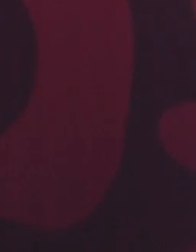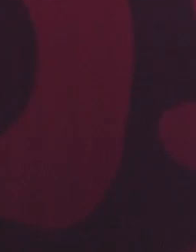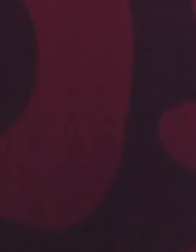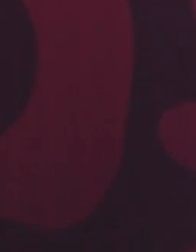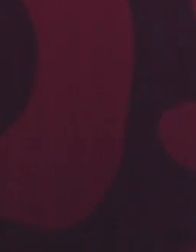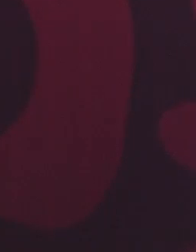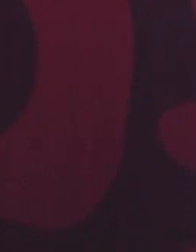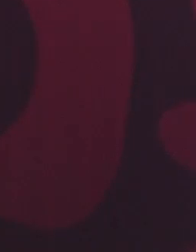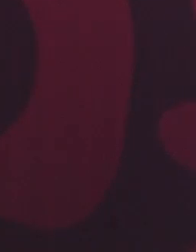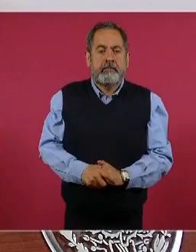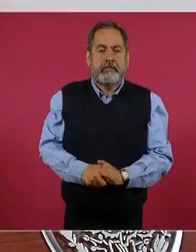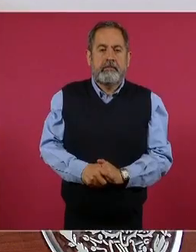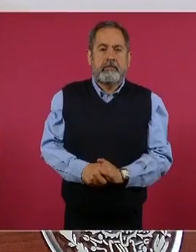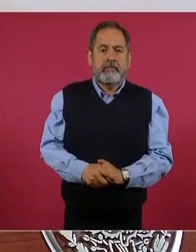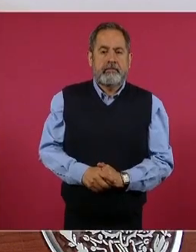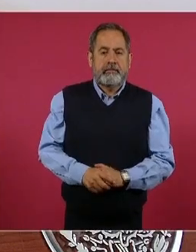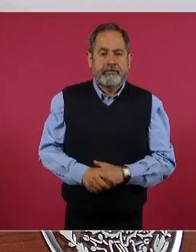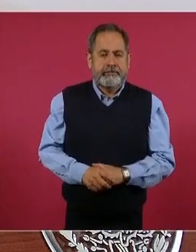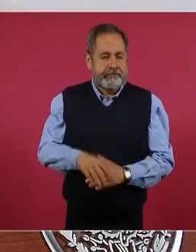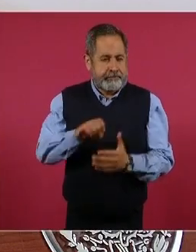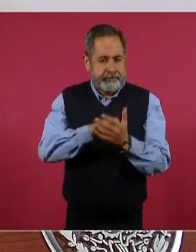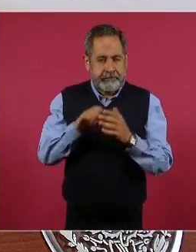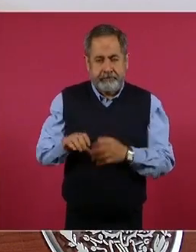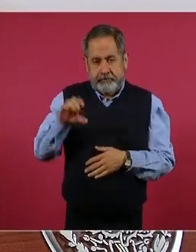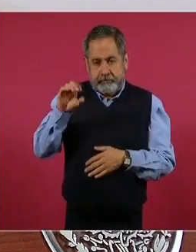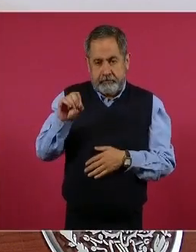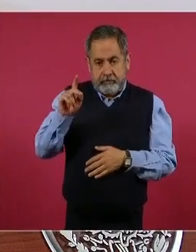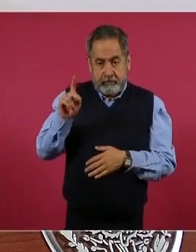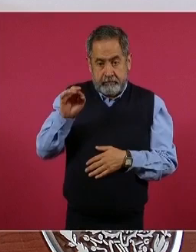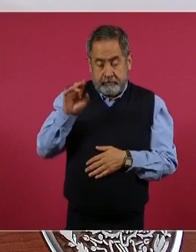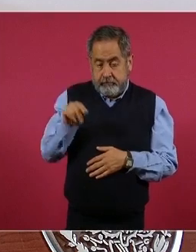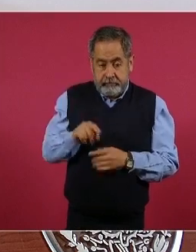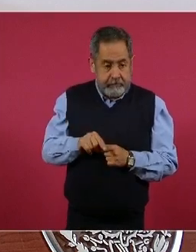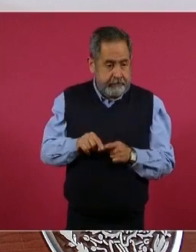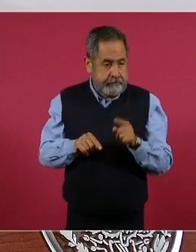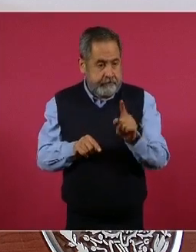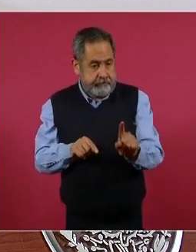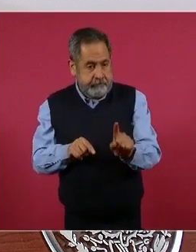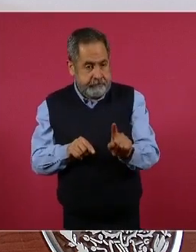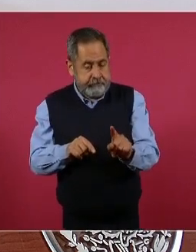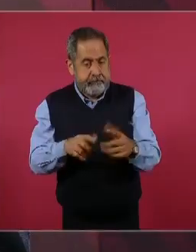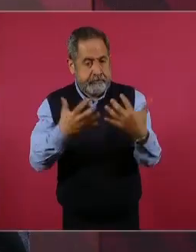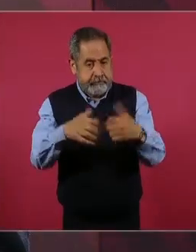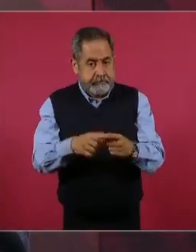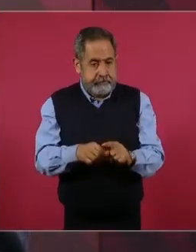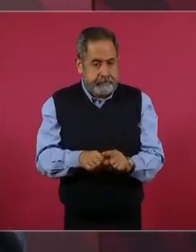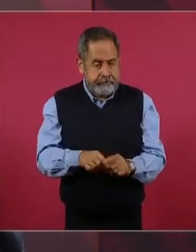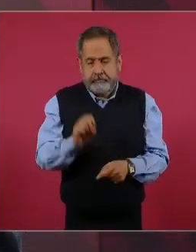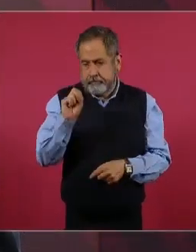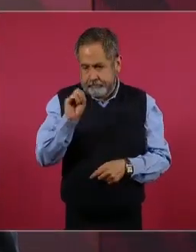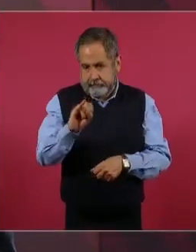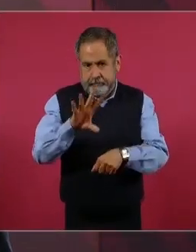y habían 20 empresas que podían hacer ese genérico o